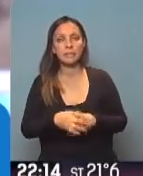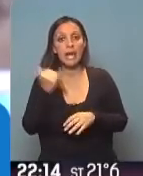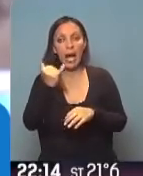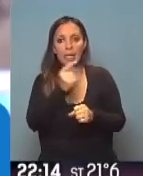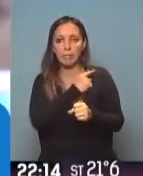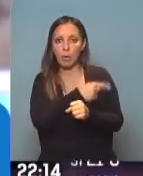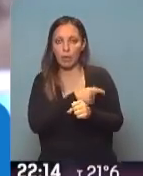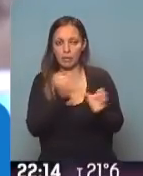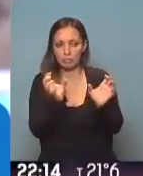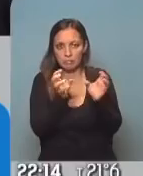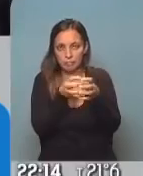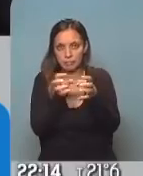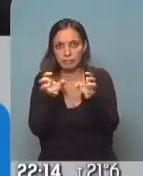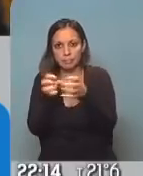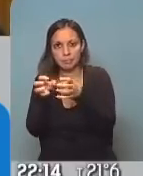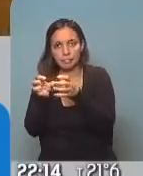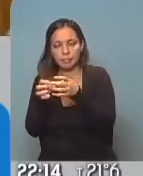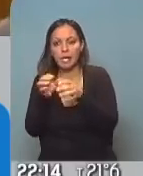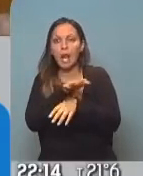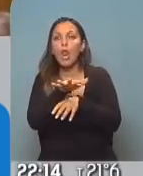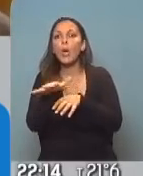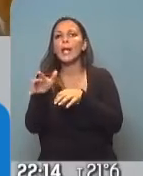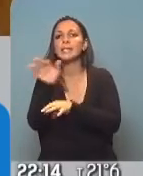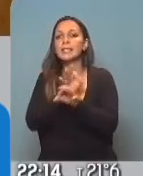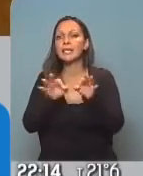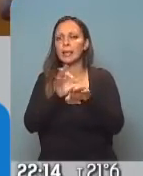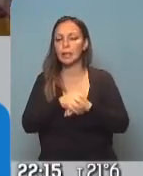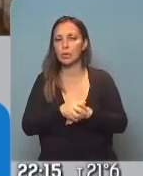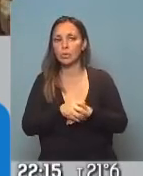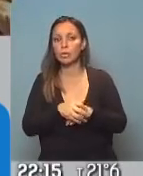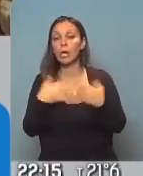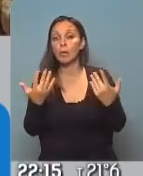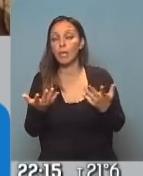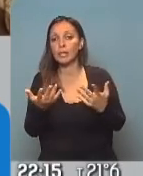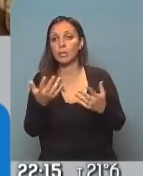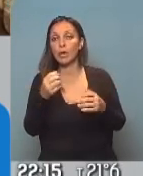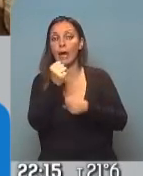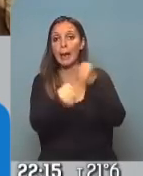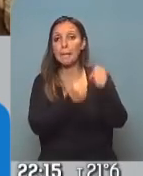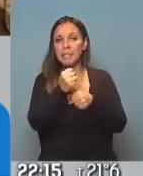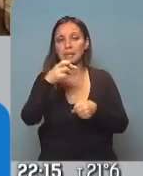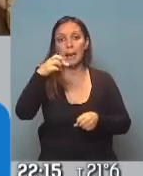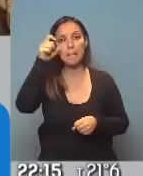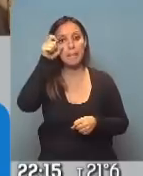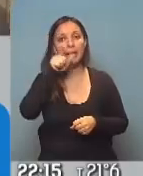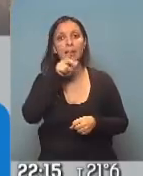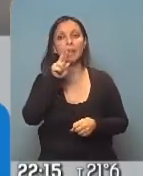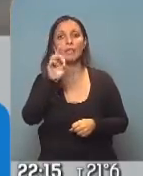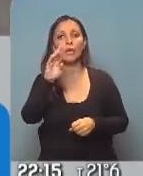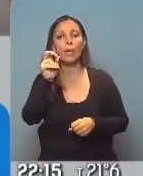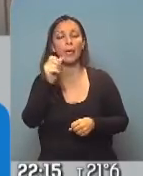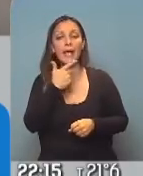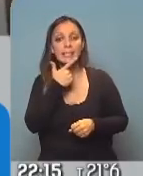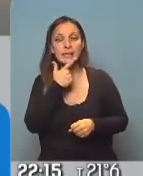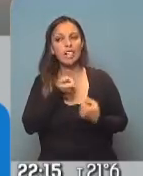en sectores estratégicos. Por eso, al final, Petrobras no se la va a dar a un militar, se la da a un civil. Sin